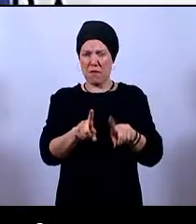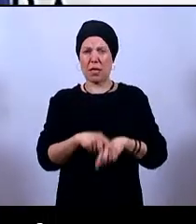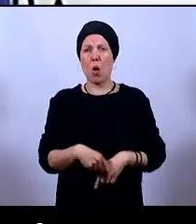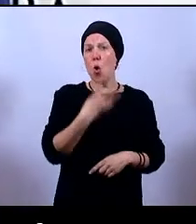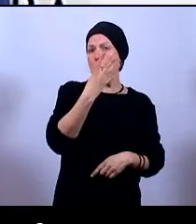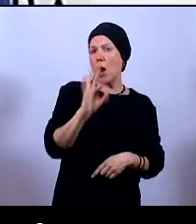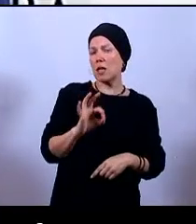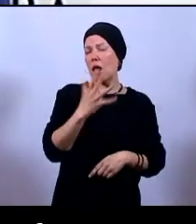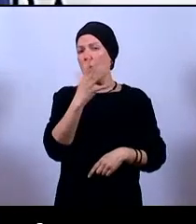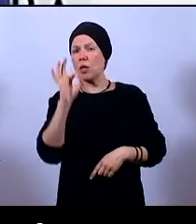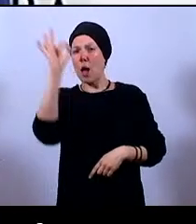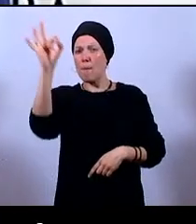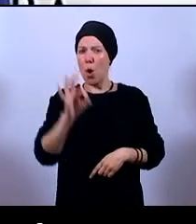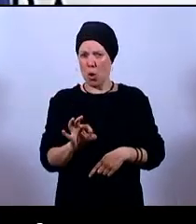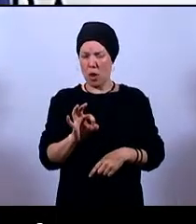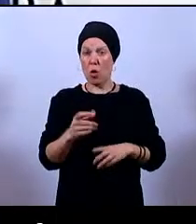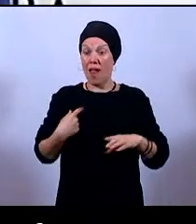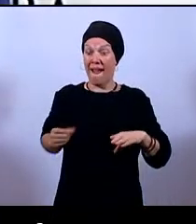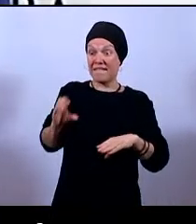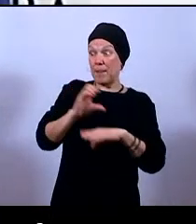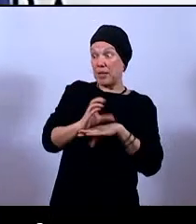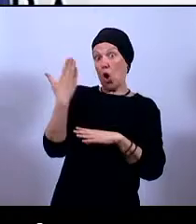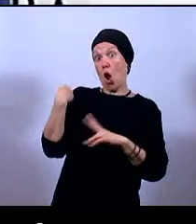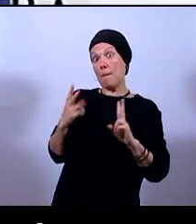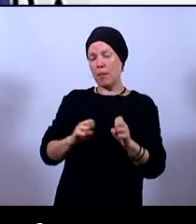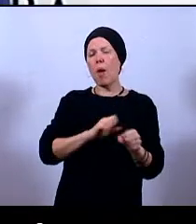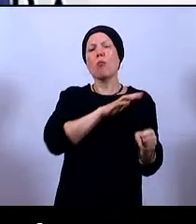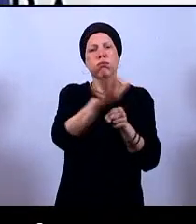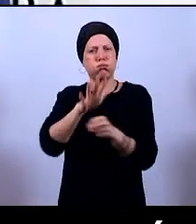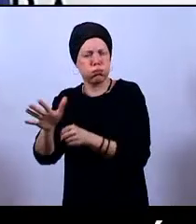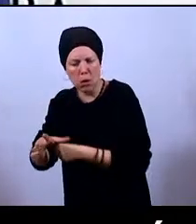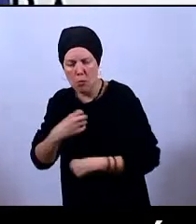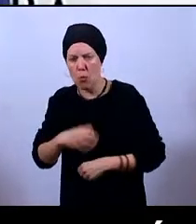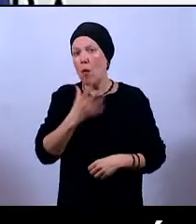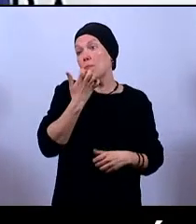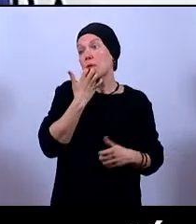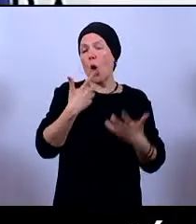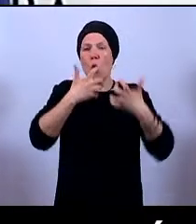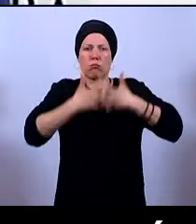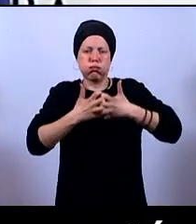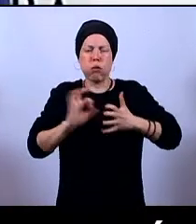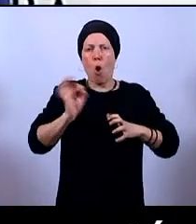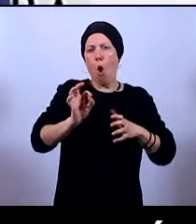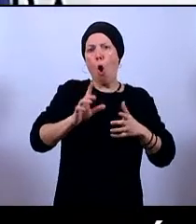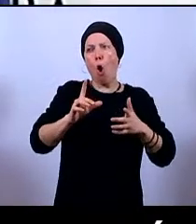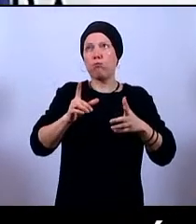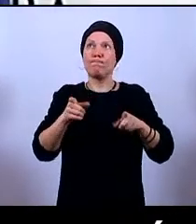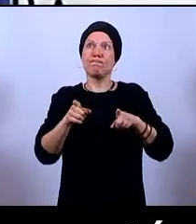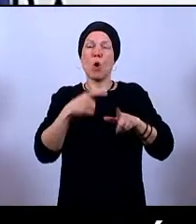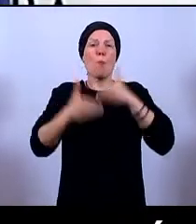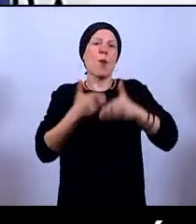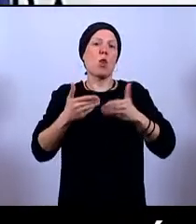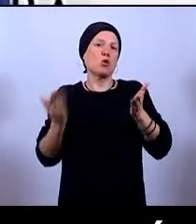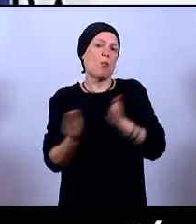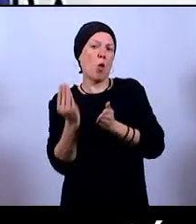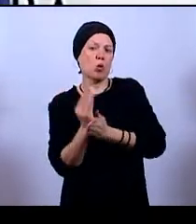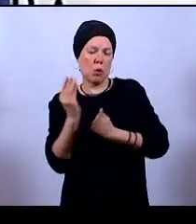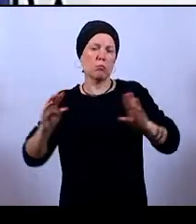el 50% de la inversión que realicen en maquinaria, equipamientos o mejoras en procesos